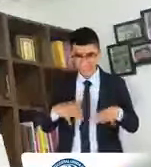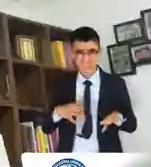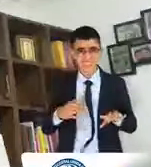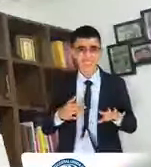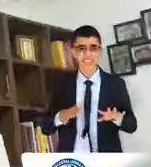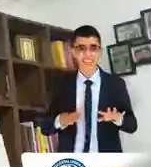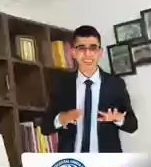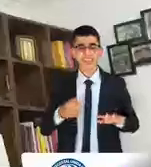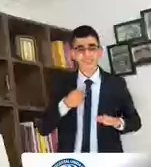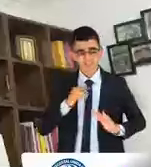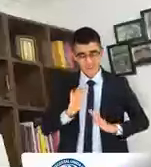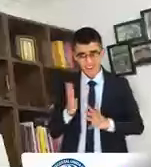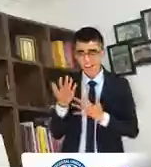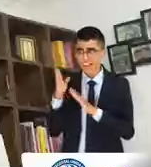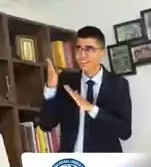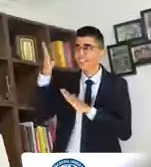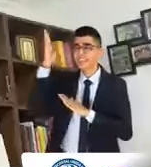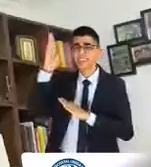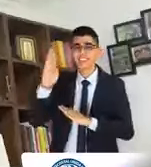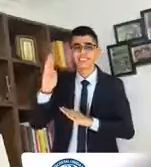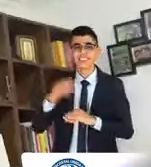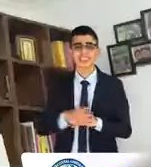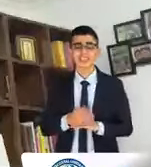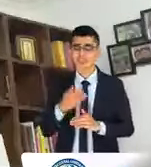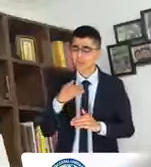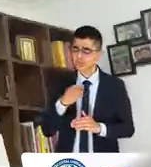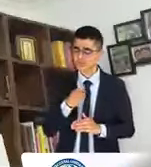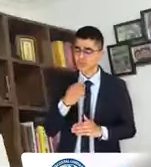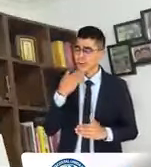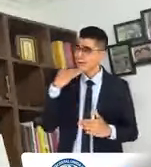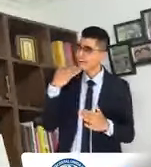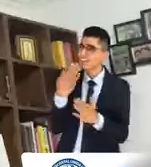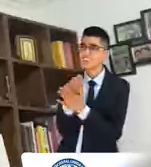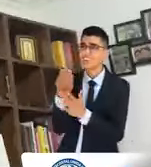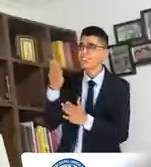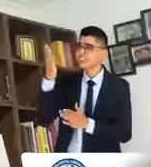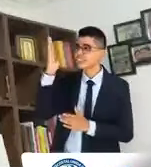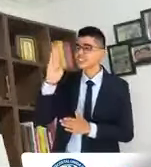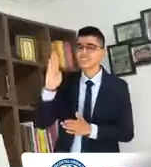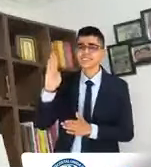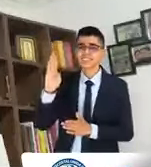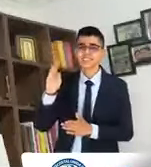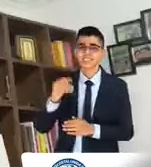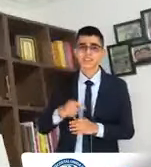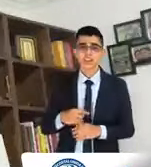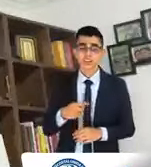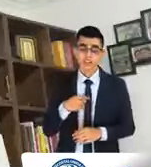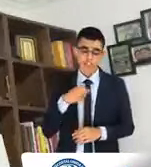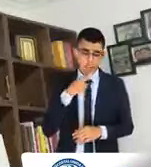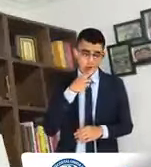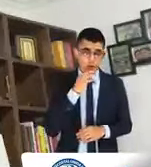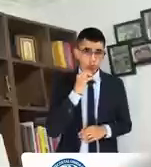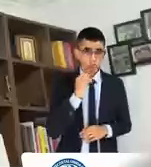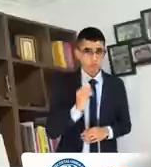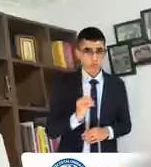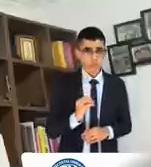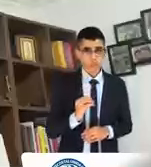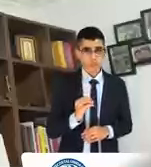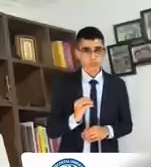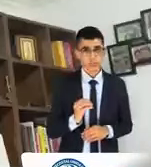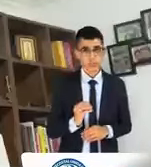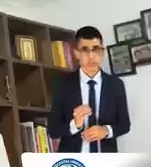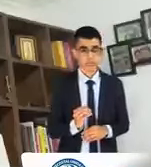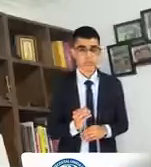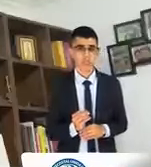un hombre que estoy muy agradecido a Dios. Porque me crié con el Señor. Perdí mi padre